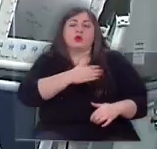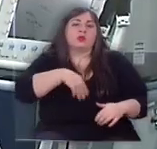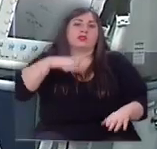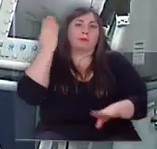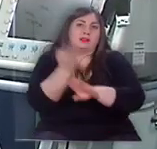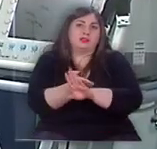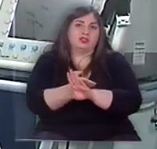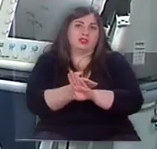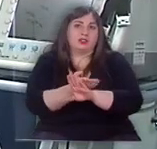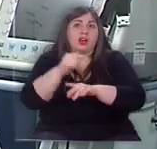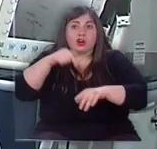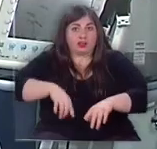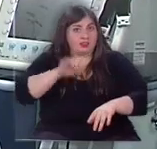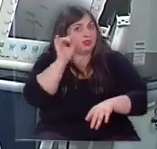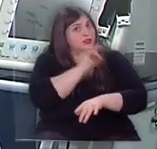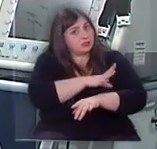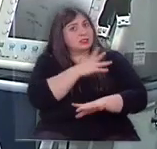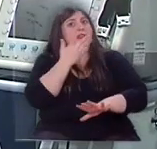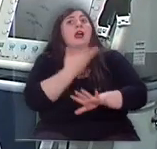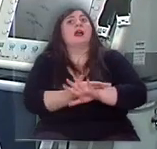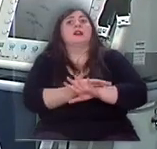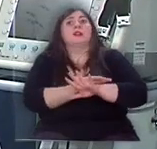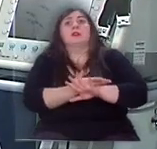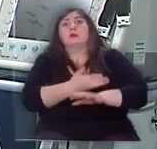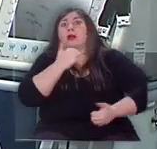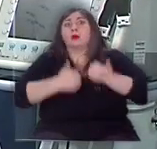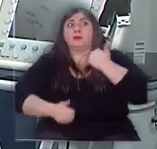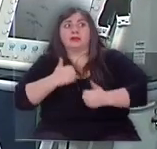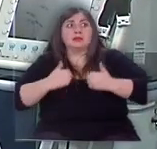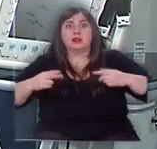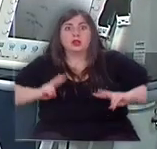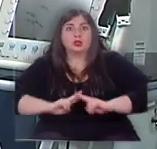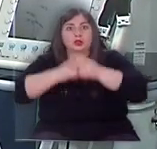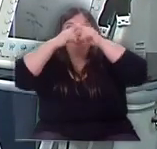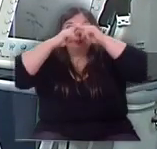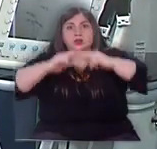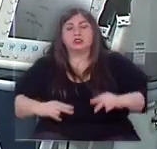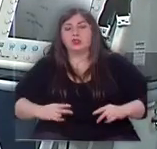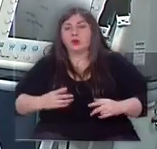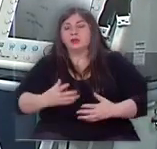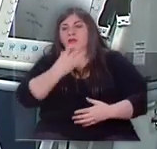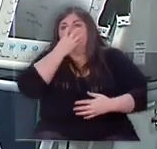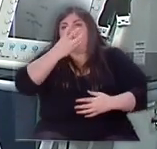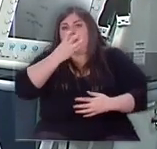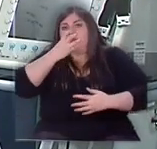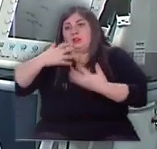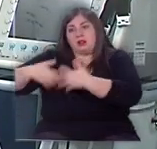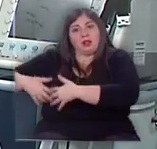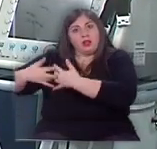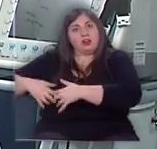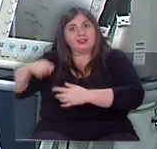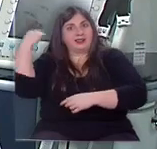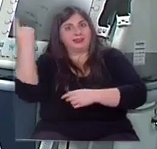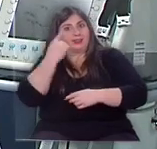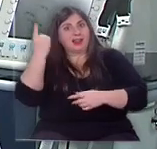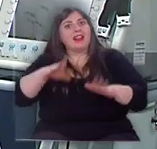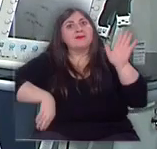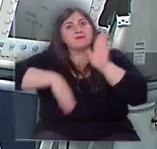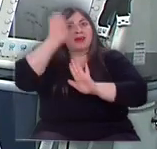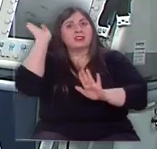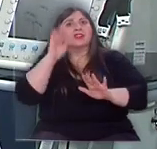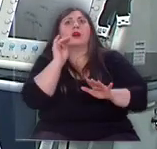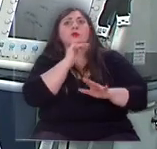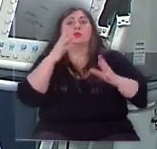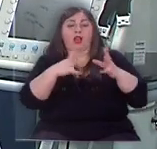demanda. Hoy día en Chile hay una carrera contra el tiempo en la construcción de ventiladores nacionales y la mayor parte de estos prototipos utiliza